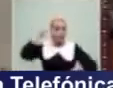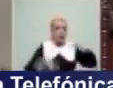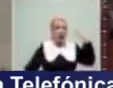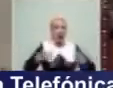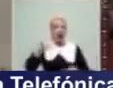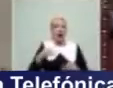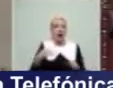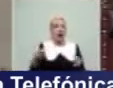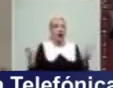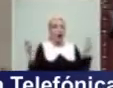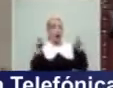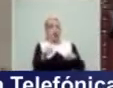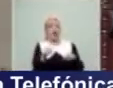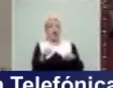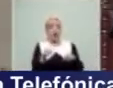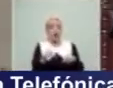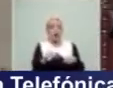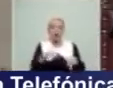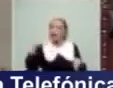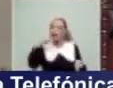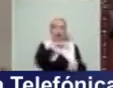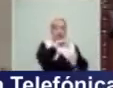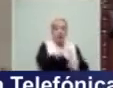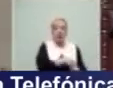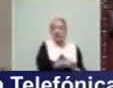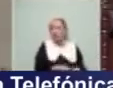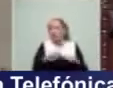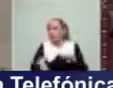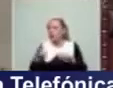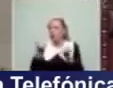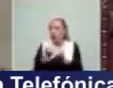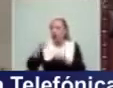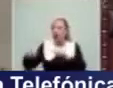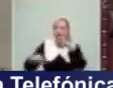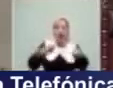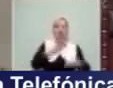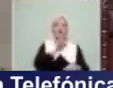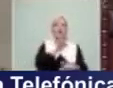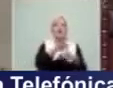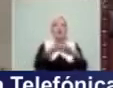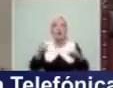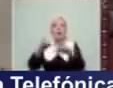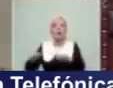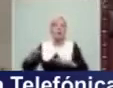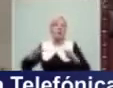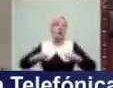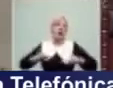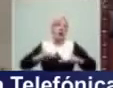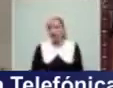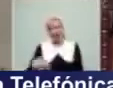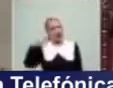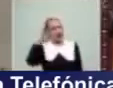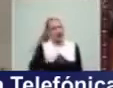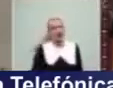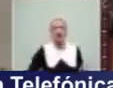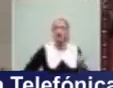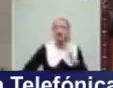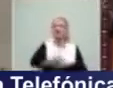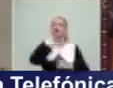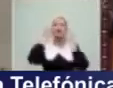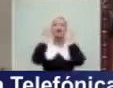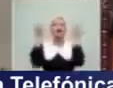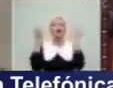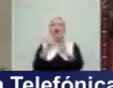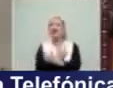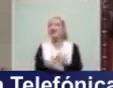los temas con total independencia y con total transparencia. No hay ninguna estrategia para no